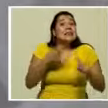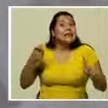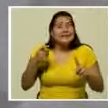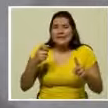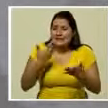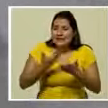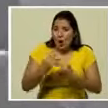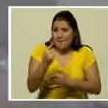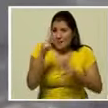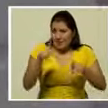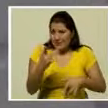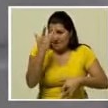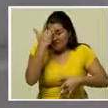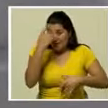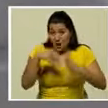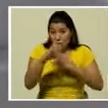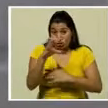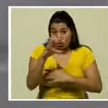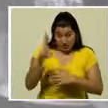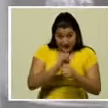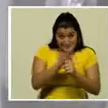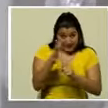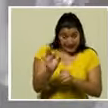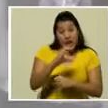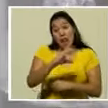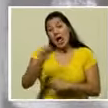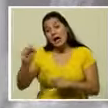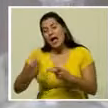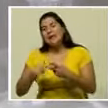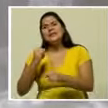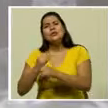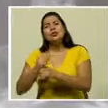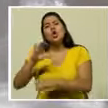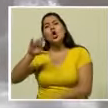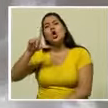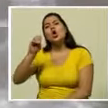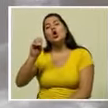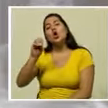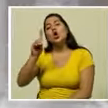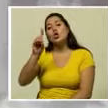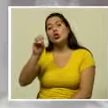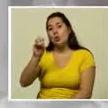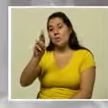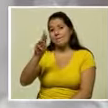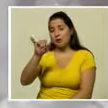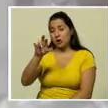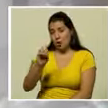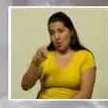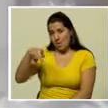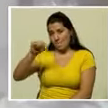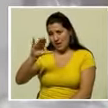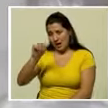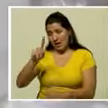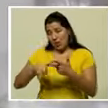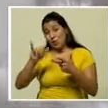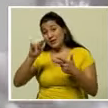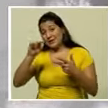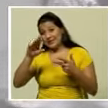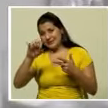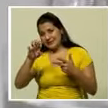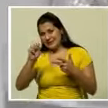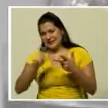país, la Caja, el Instituto Clodomiro Picado e INCIENSA trabajan en la elaboración de un suero que será utilizado como